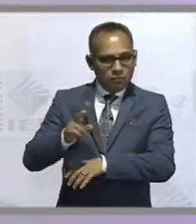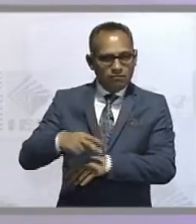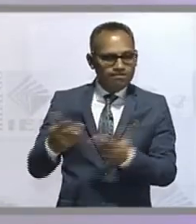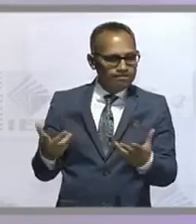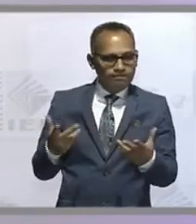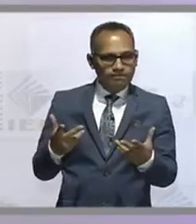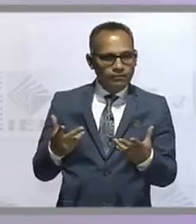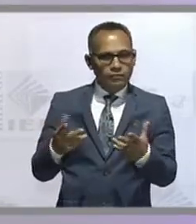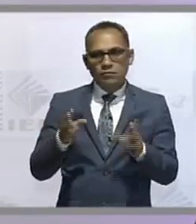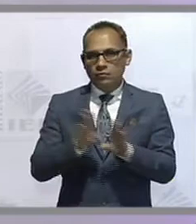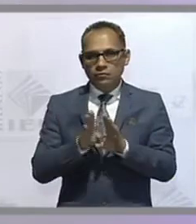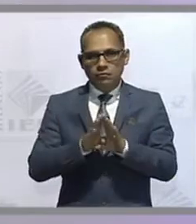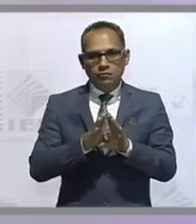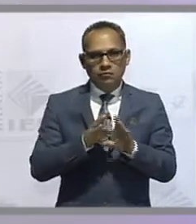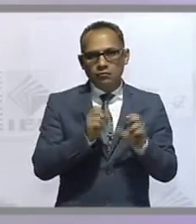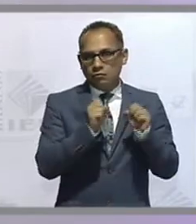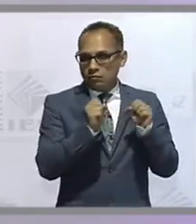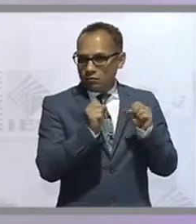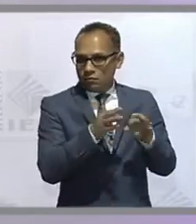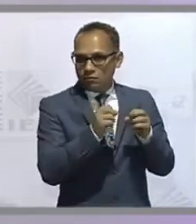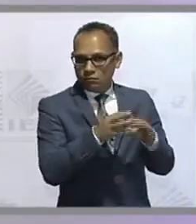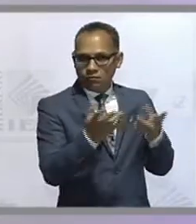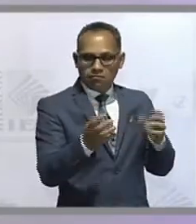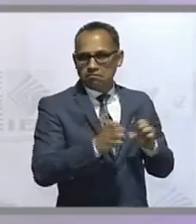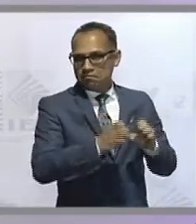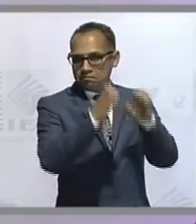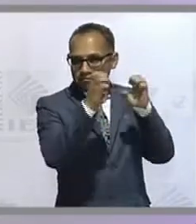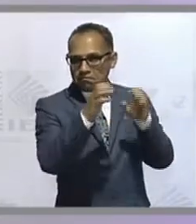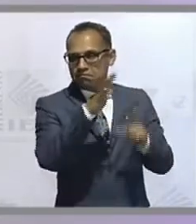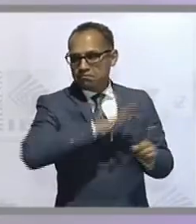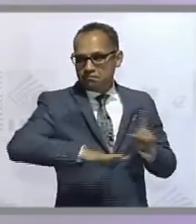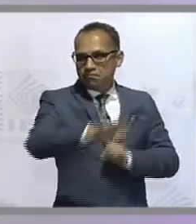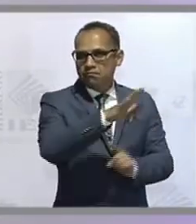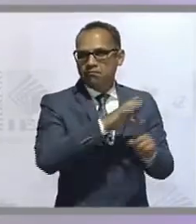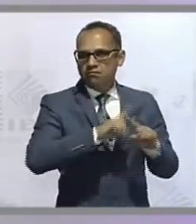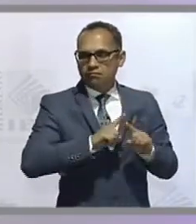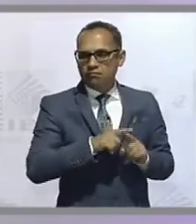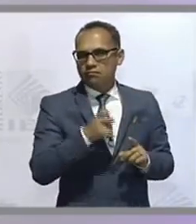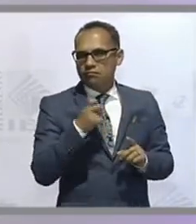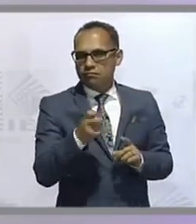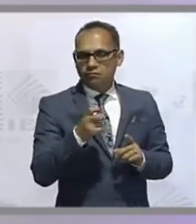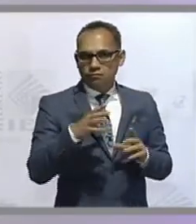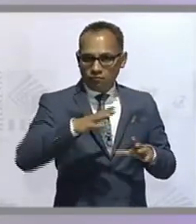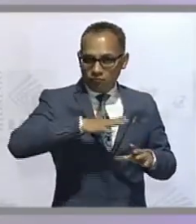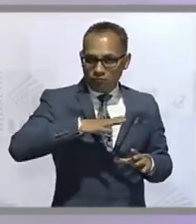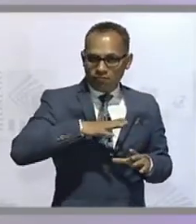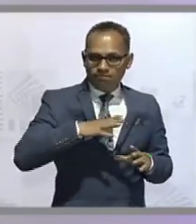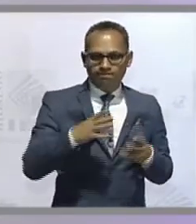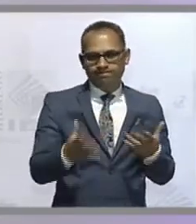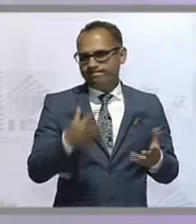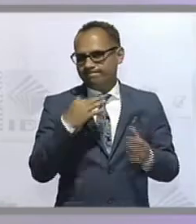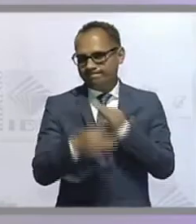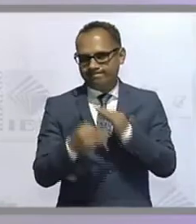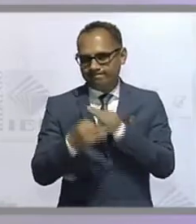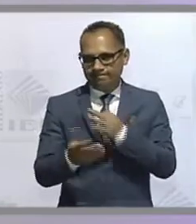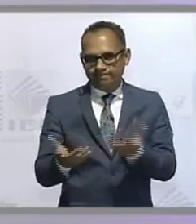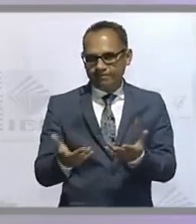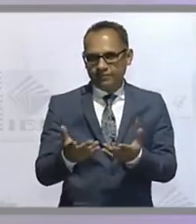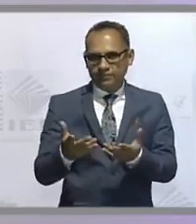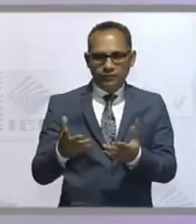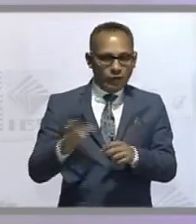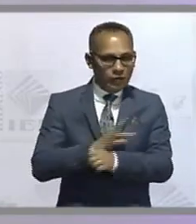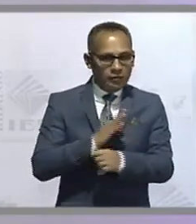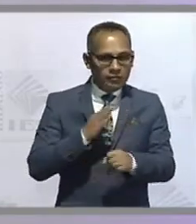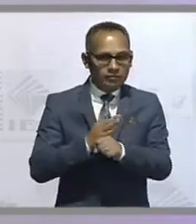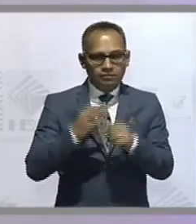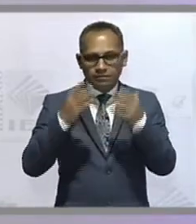porque las empresas puedan llegar a nuestro estado no hay parques industriales por lo menos no desarrollados como debería de ser no hay suficientes escuelas